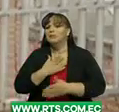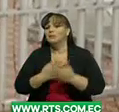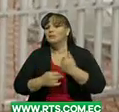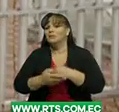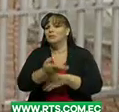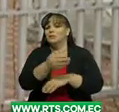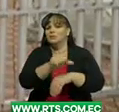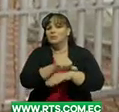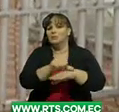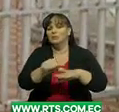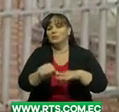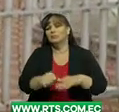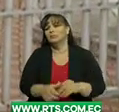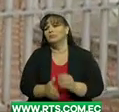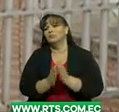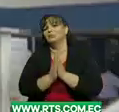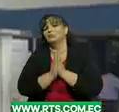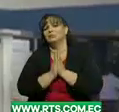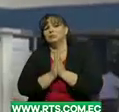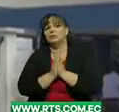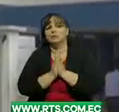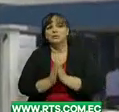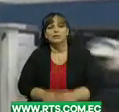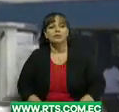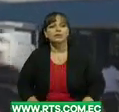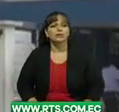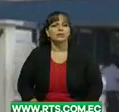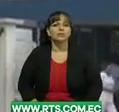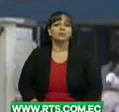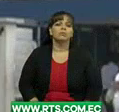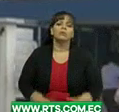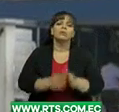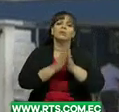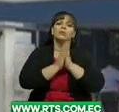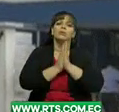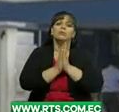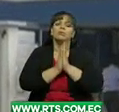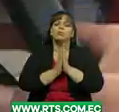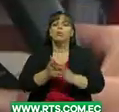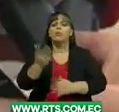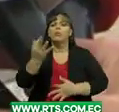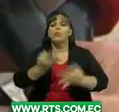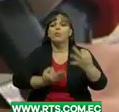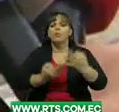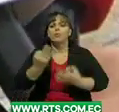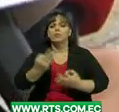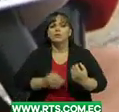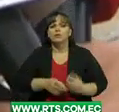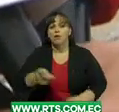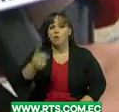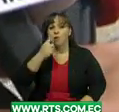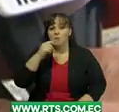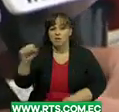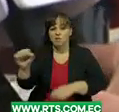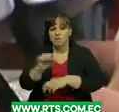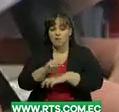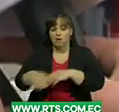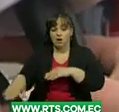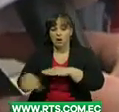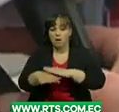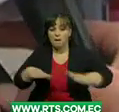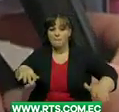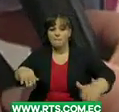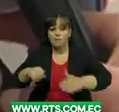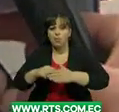bien, bien mal. Pero es que me ayuden, que se haga justicia, que no salgan en libertad los señores, porque aparte de que mi esposo está colaborando, es su